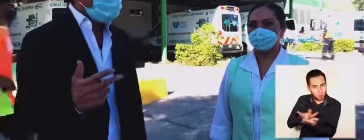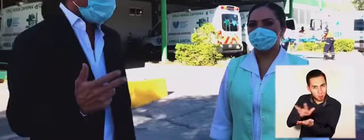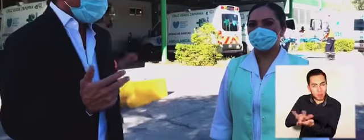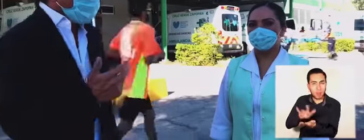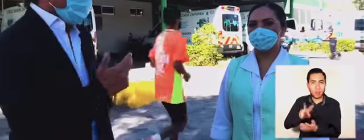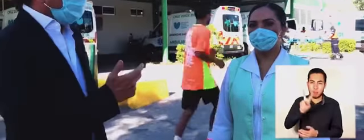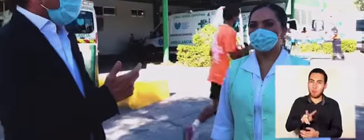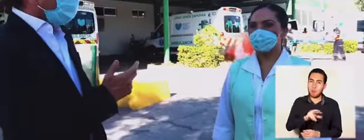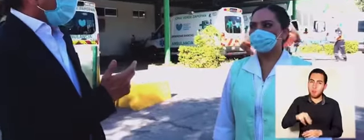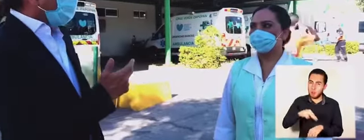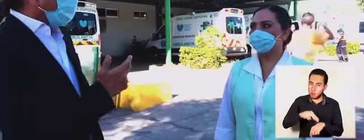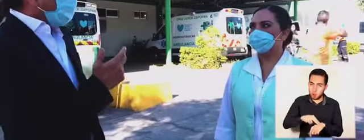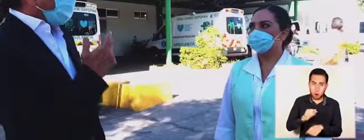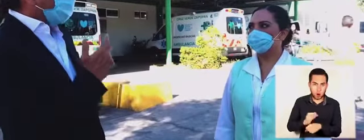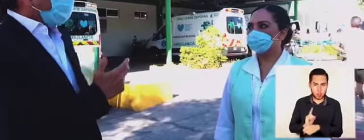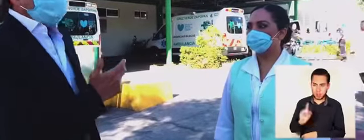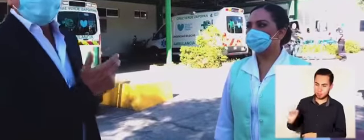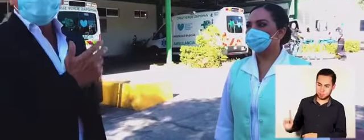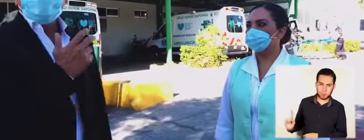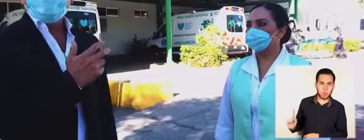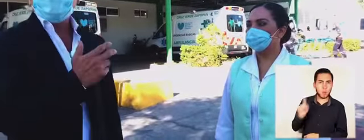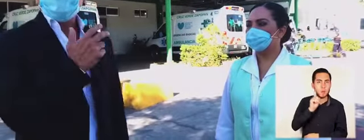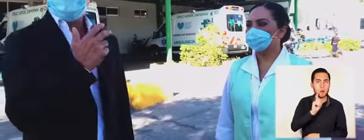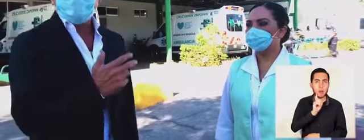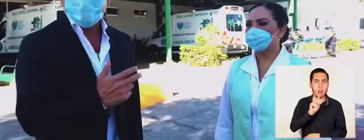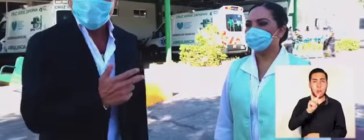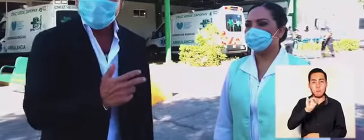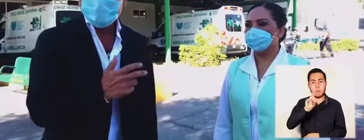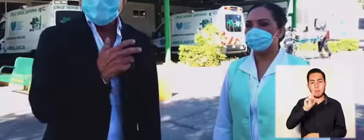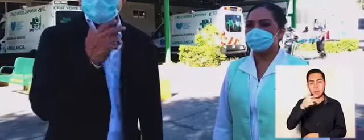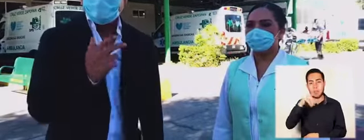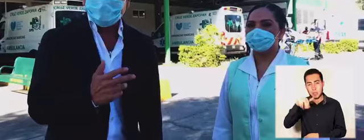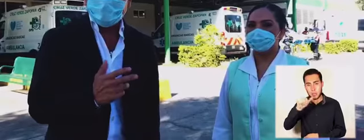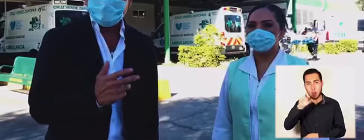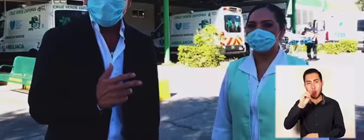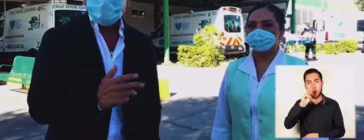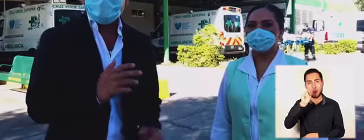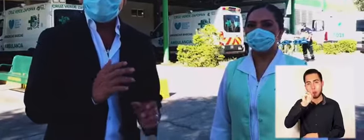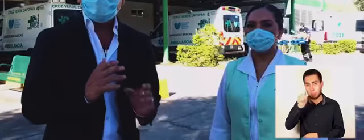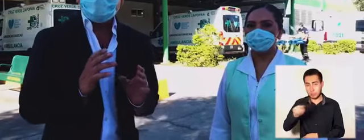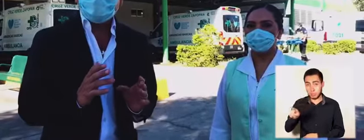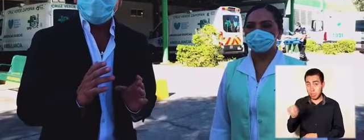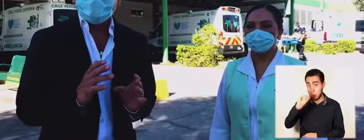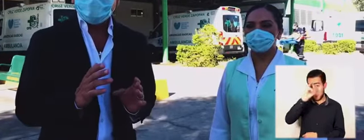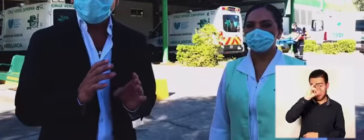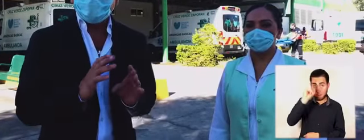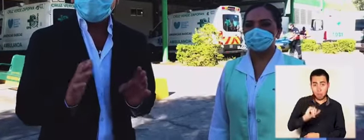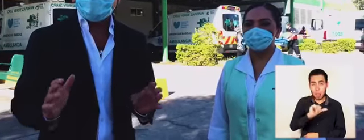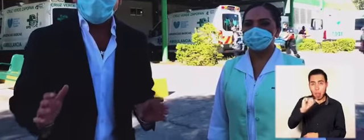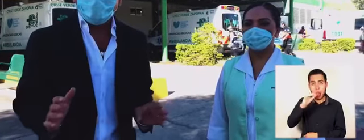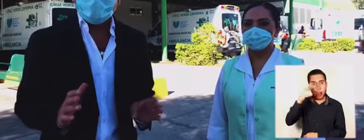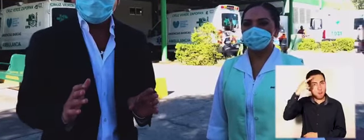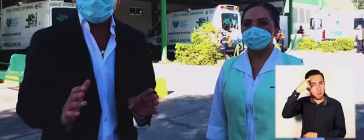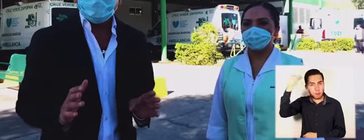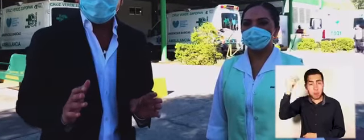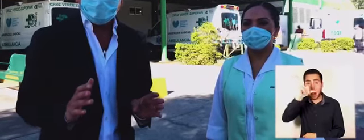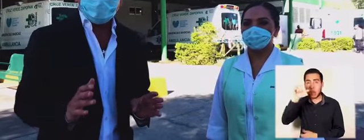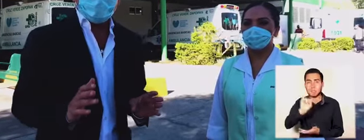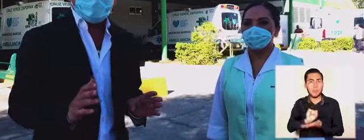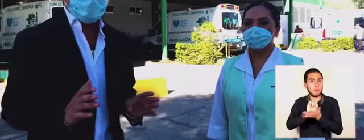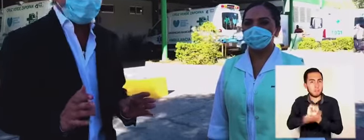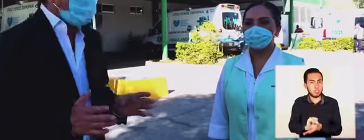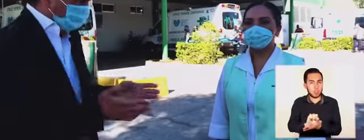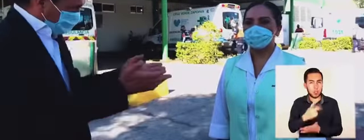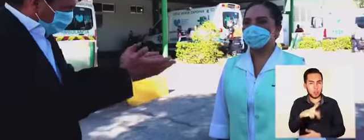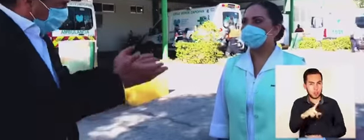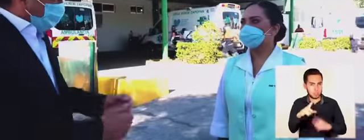apoyarles en todo. Está conmigo Virginia Ortiz Arrona, la jefa Vicky, ella es la jefa de enfermería de todos los servicios